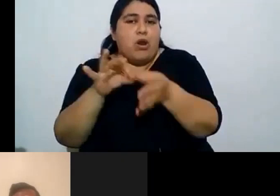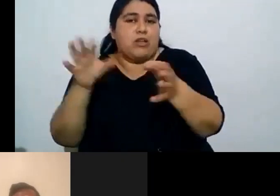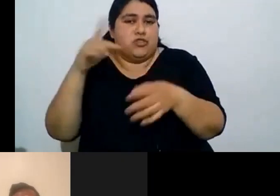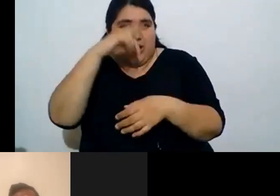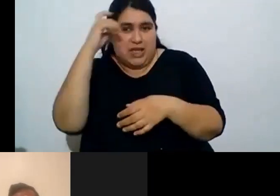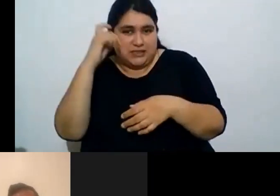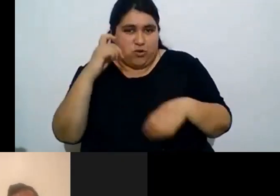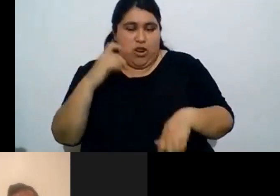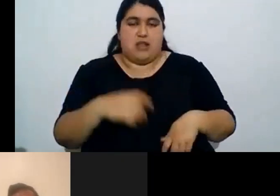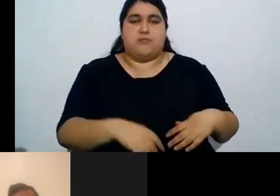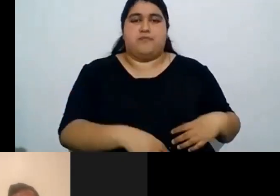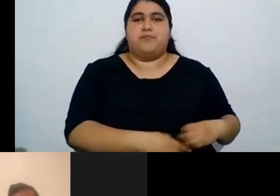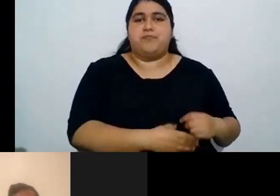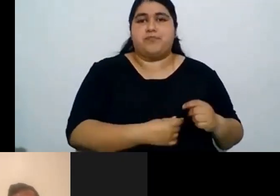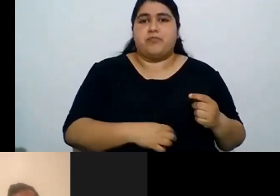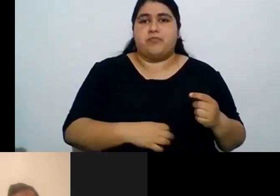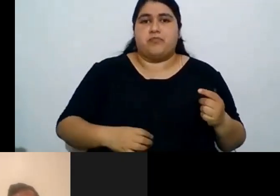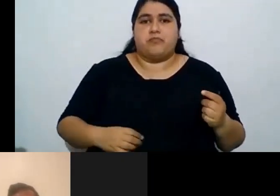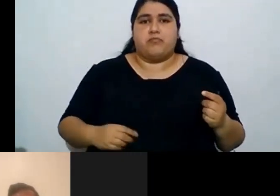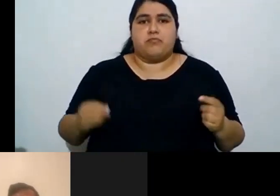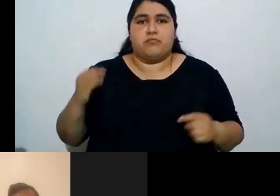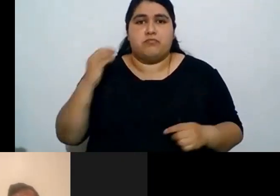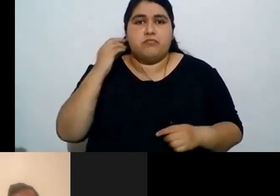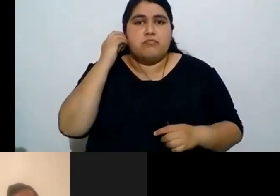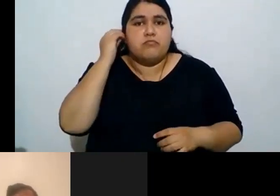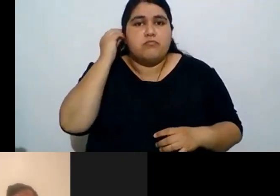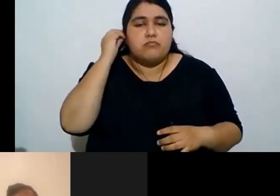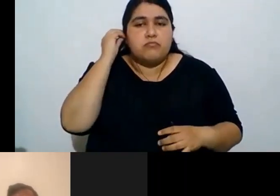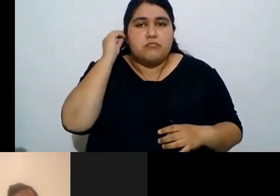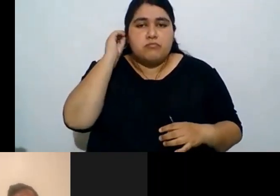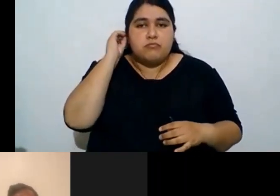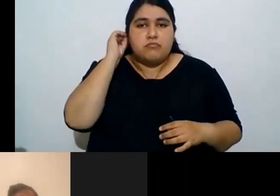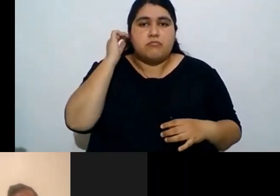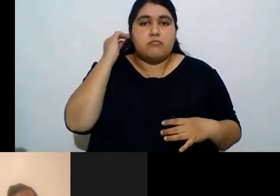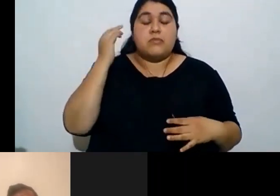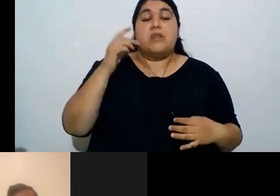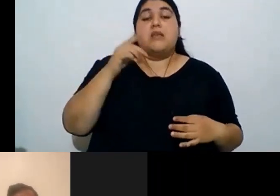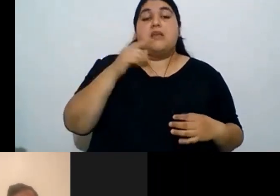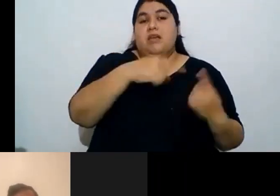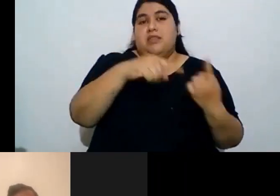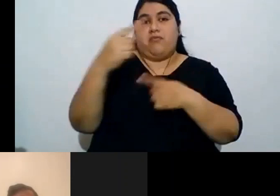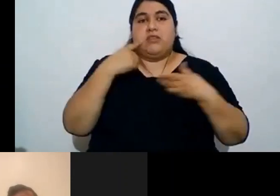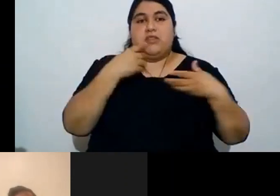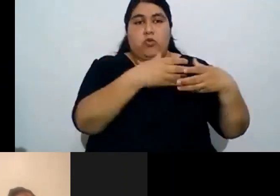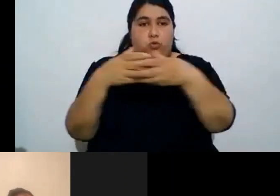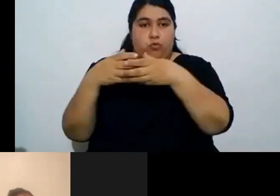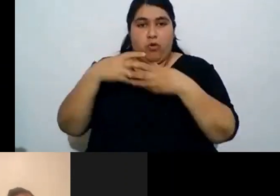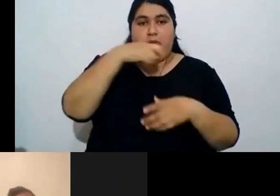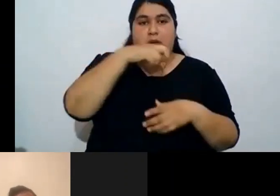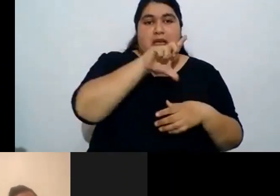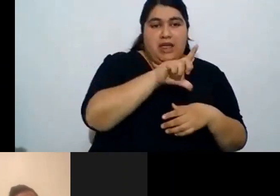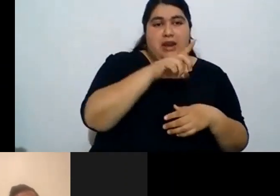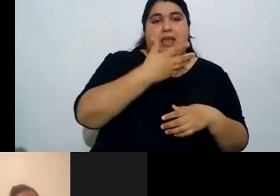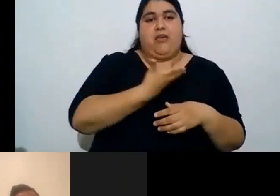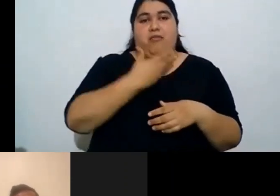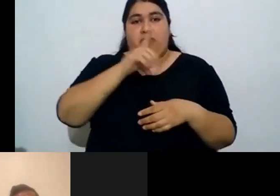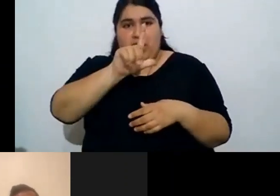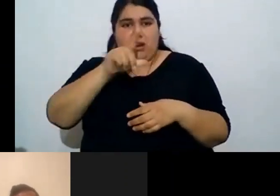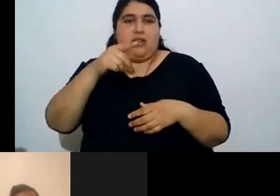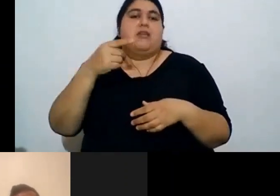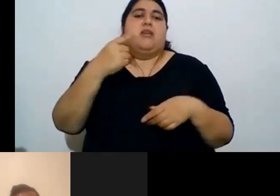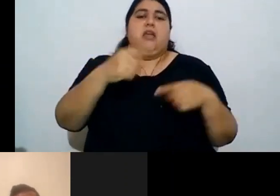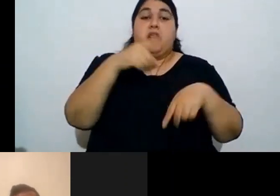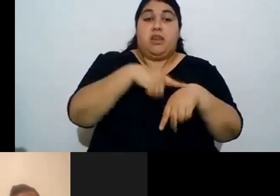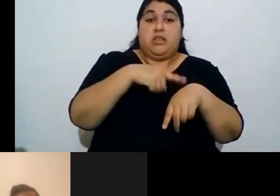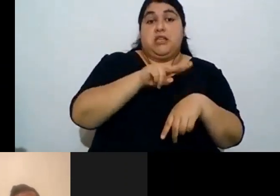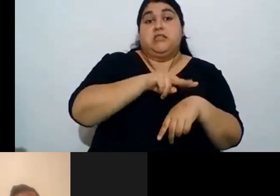ELN, el Ejército de Liberación Popular, EPL, y otros ejércitos. Y es el segundo momento